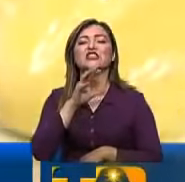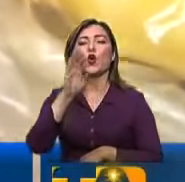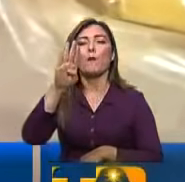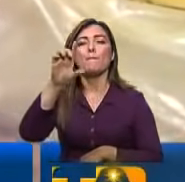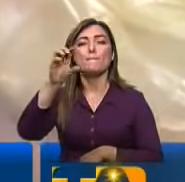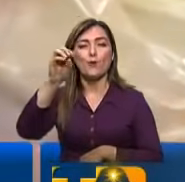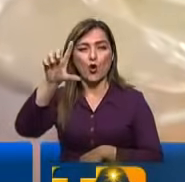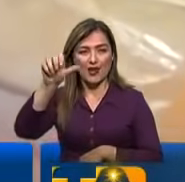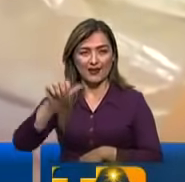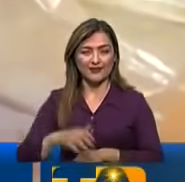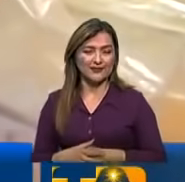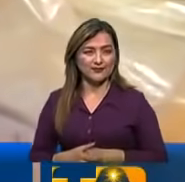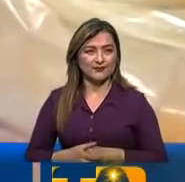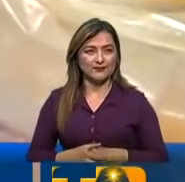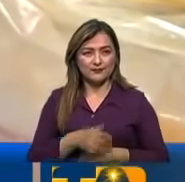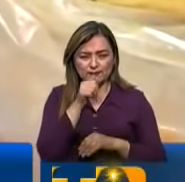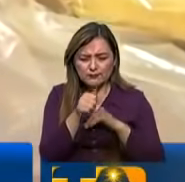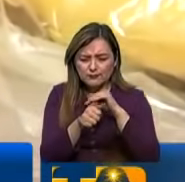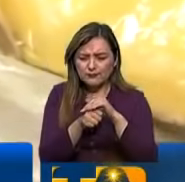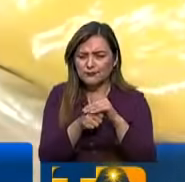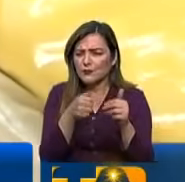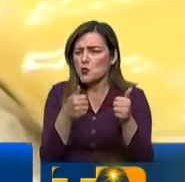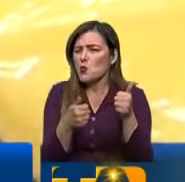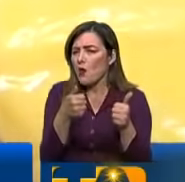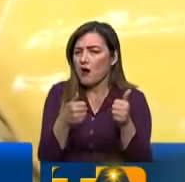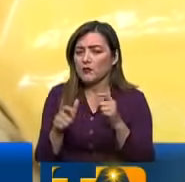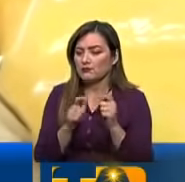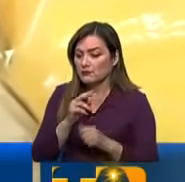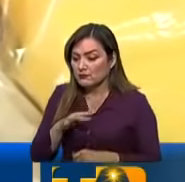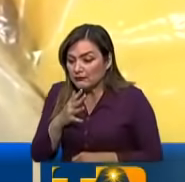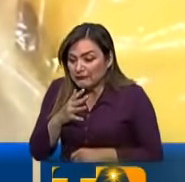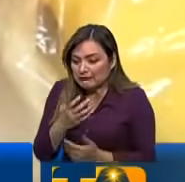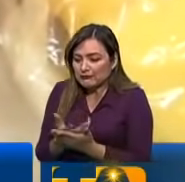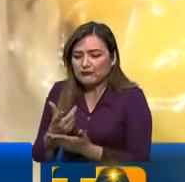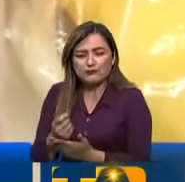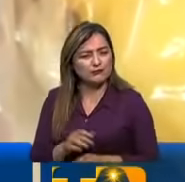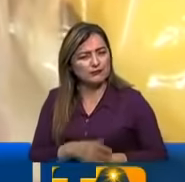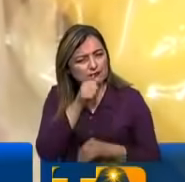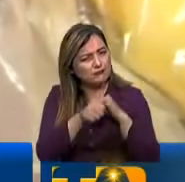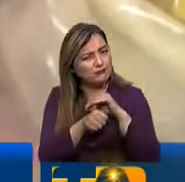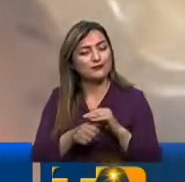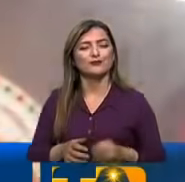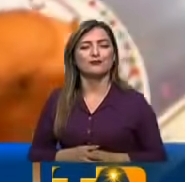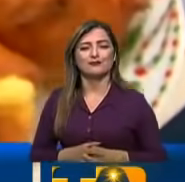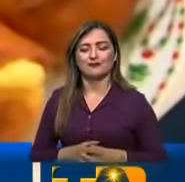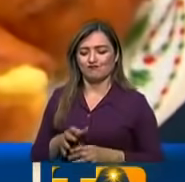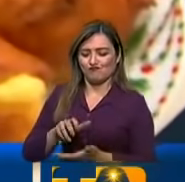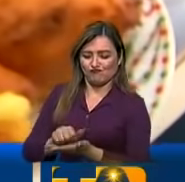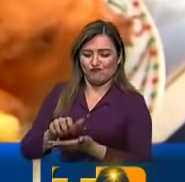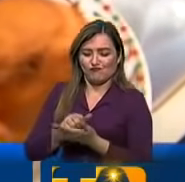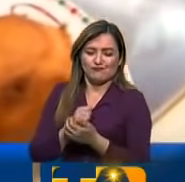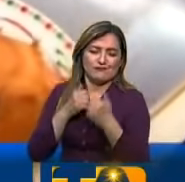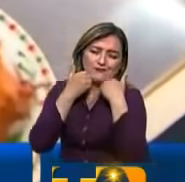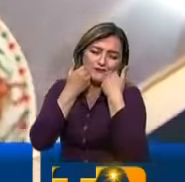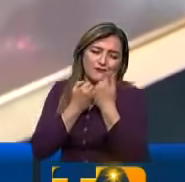rico! ¿Cuál es el secreto? Porque toda la gente que pasa por aquí se los lleva. Hay que hacer con cariño y